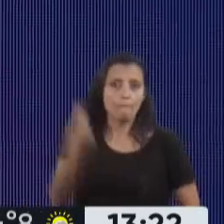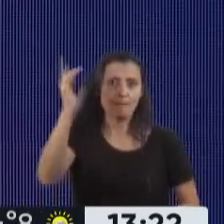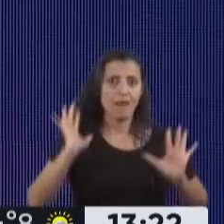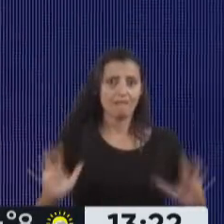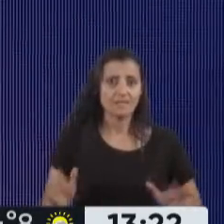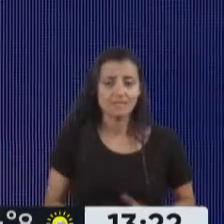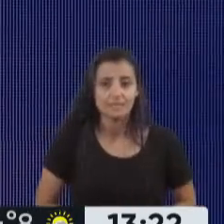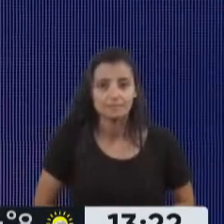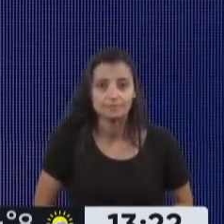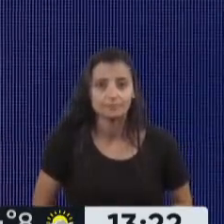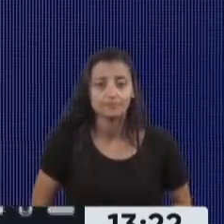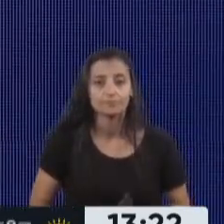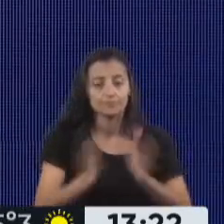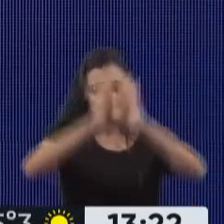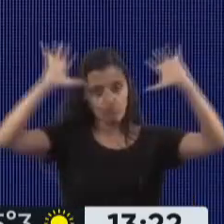nunca.